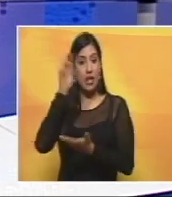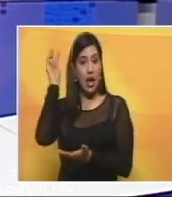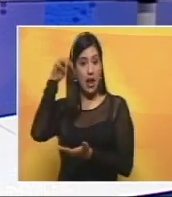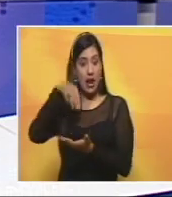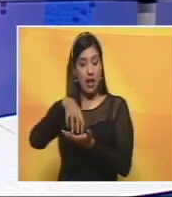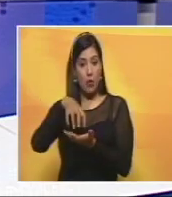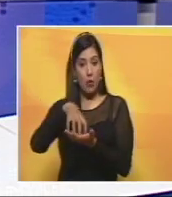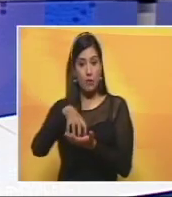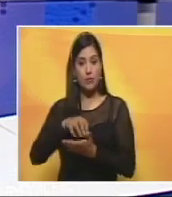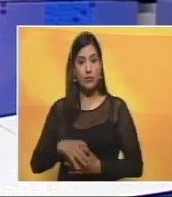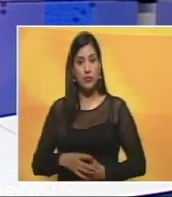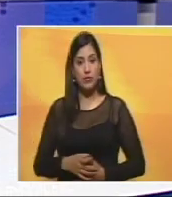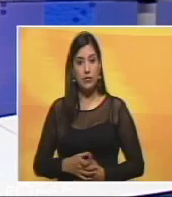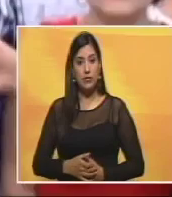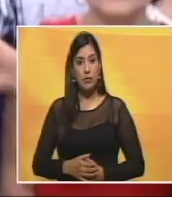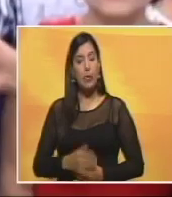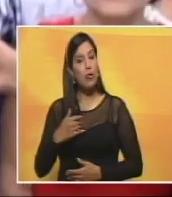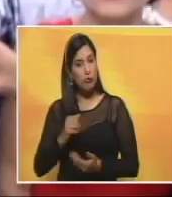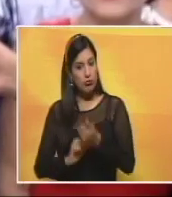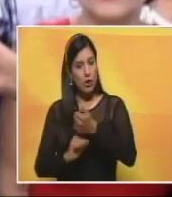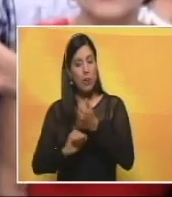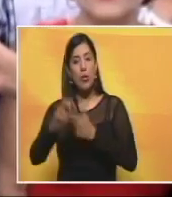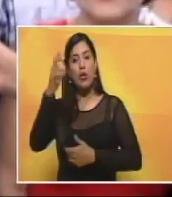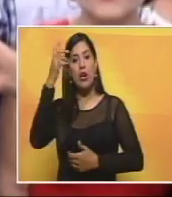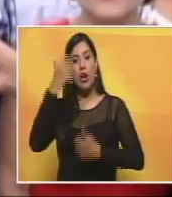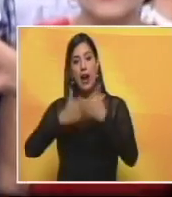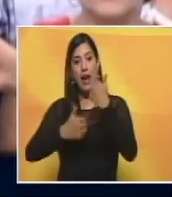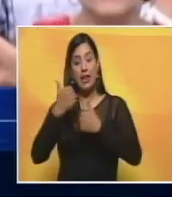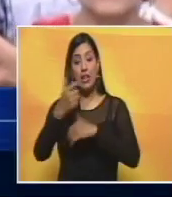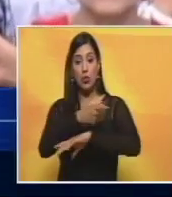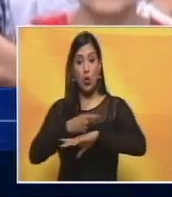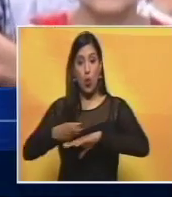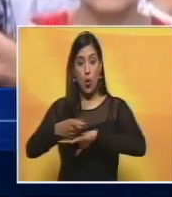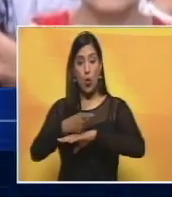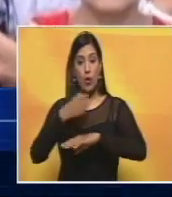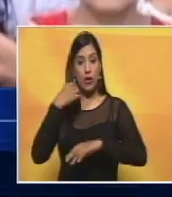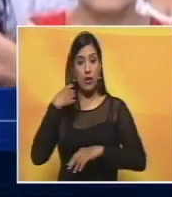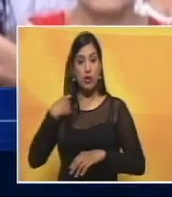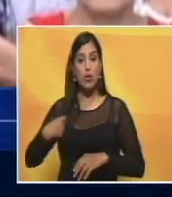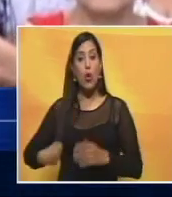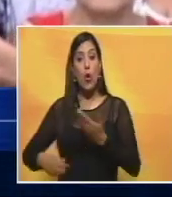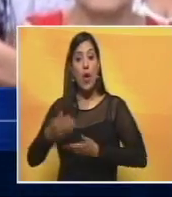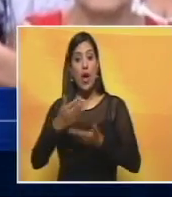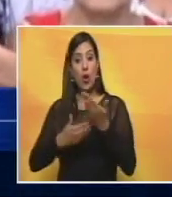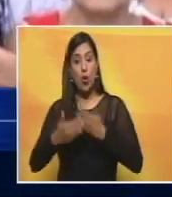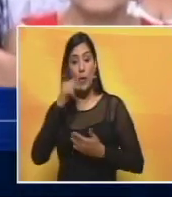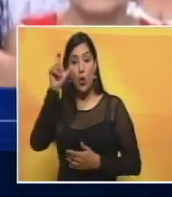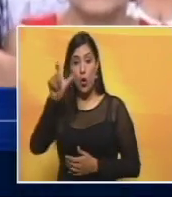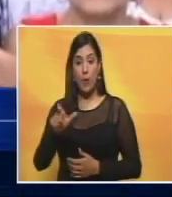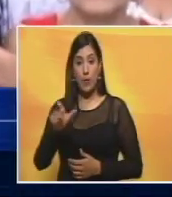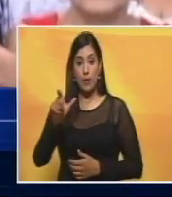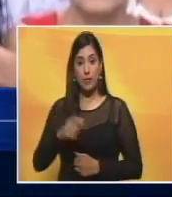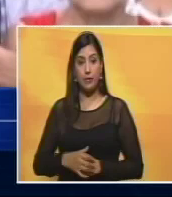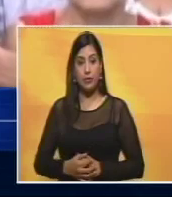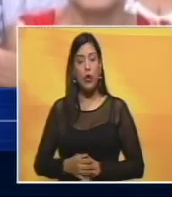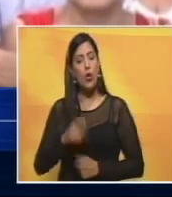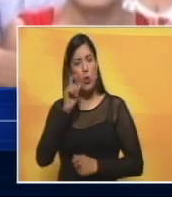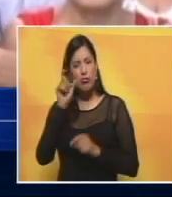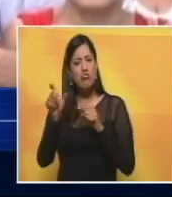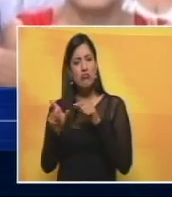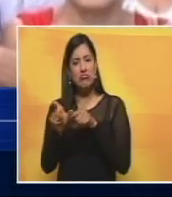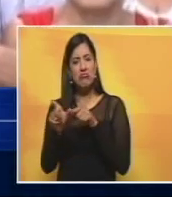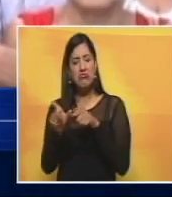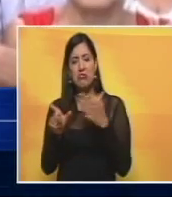Aragua, Héctor Cabrera. Apoyando la candidatura a la gobernación del economista Héctor Cabrera, un